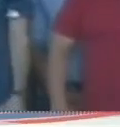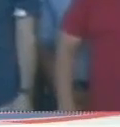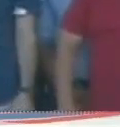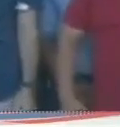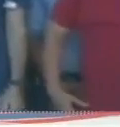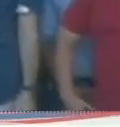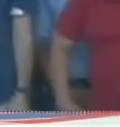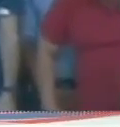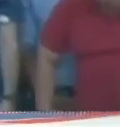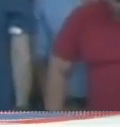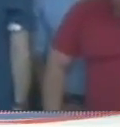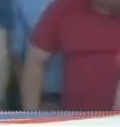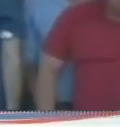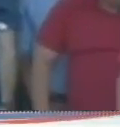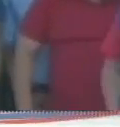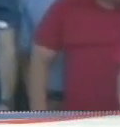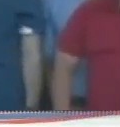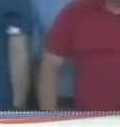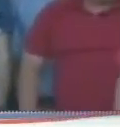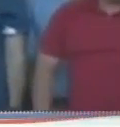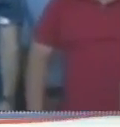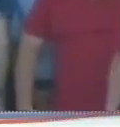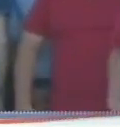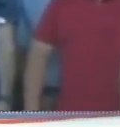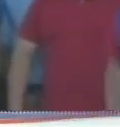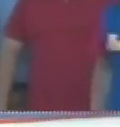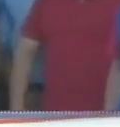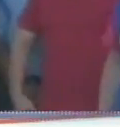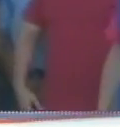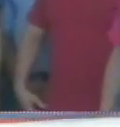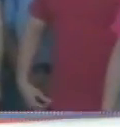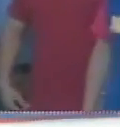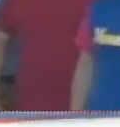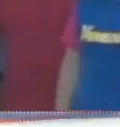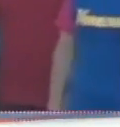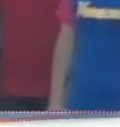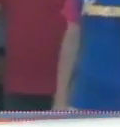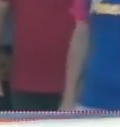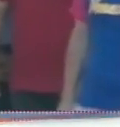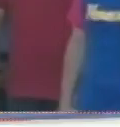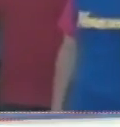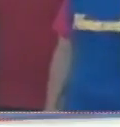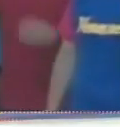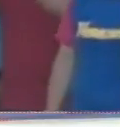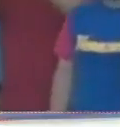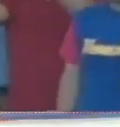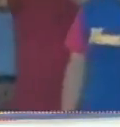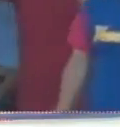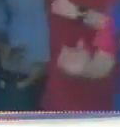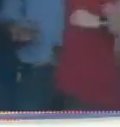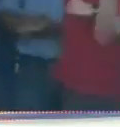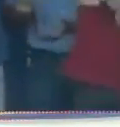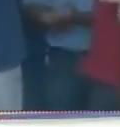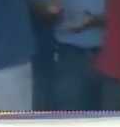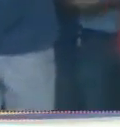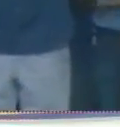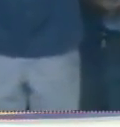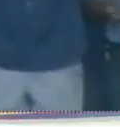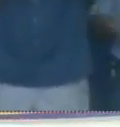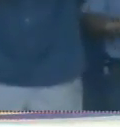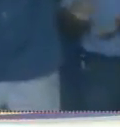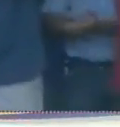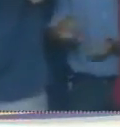cierra su campaña el día de hoy. Pero mañana estamos con usted en la Avenida Bolívar.